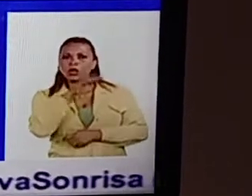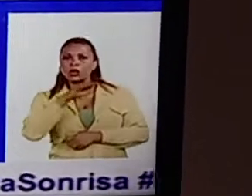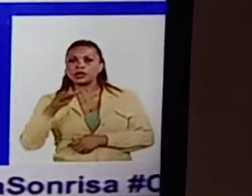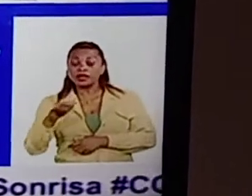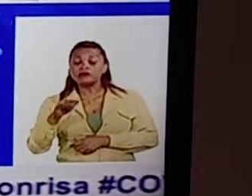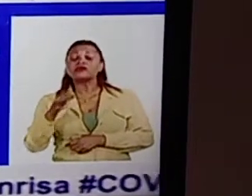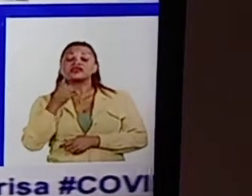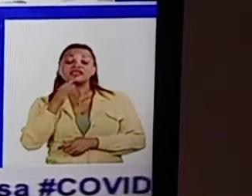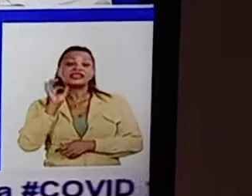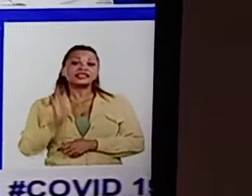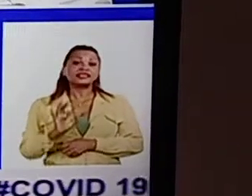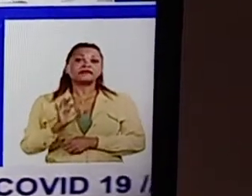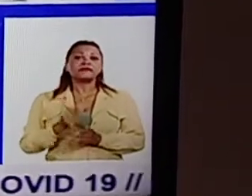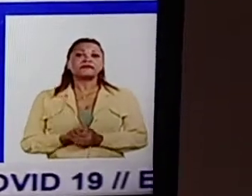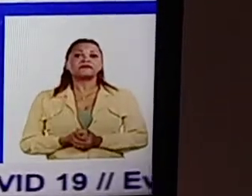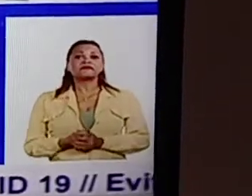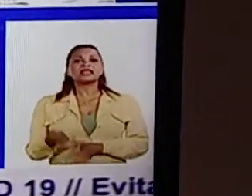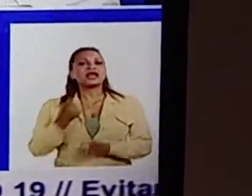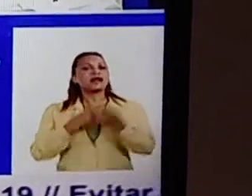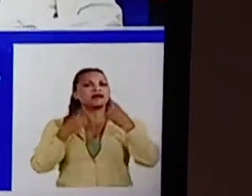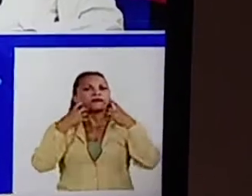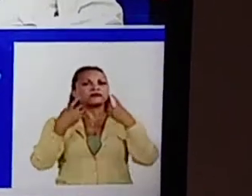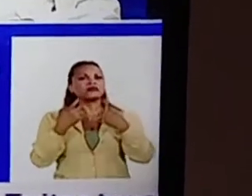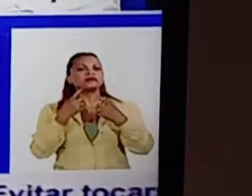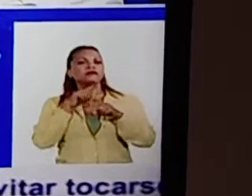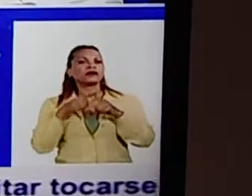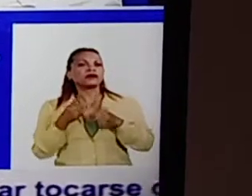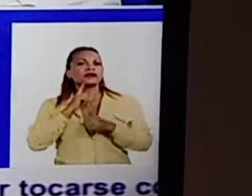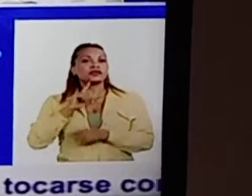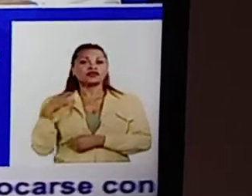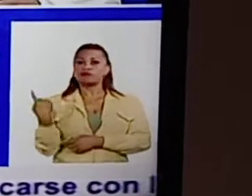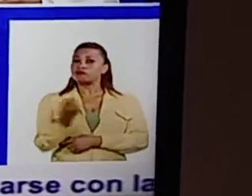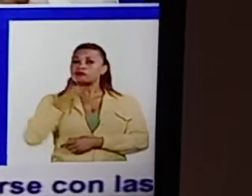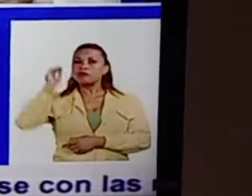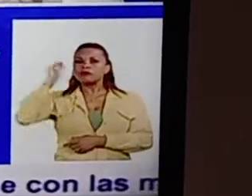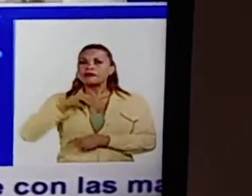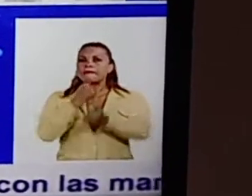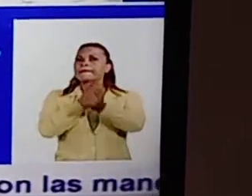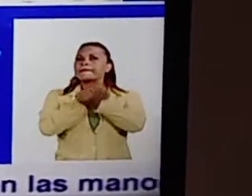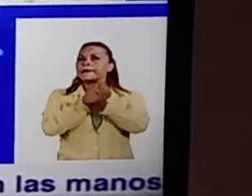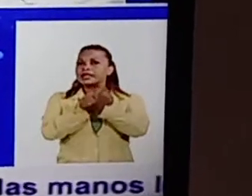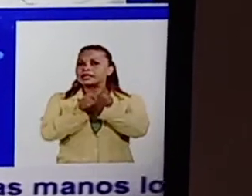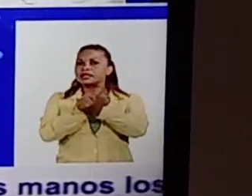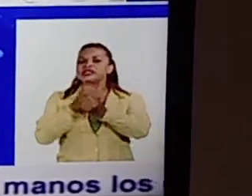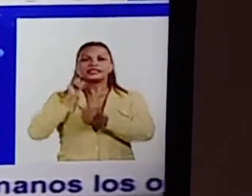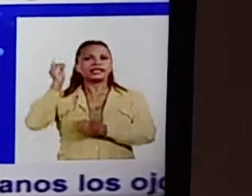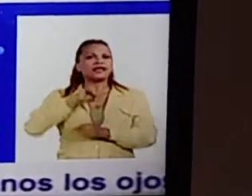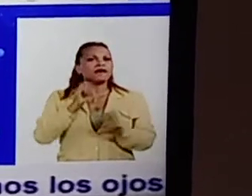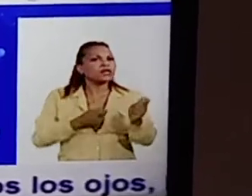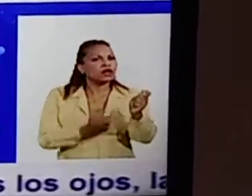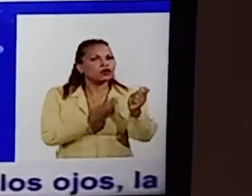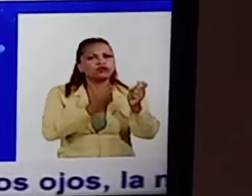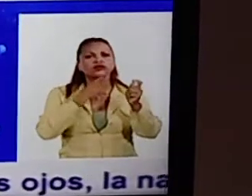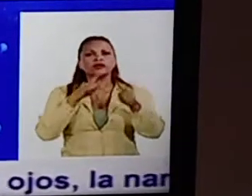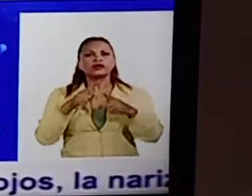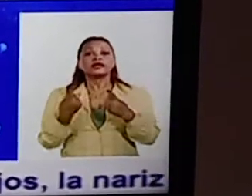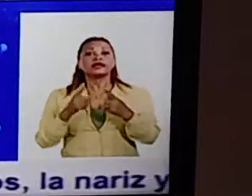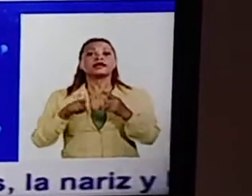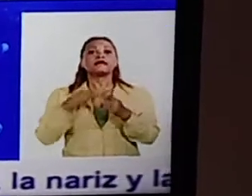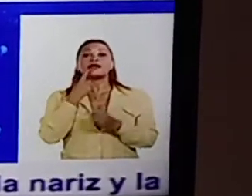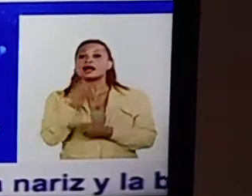importante, porque sabe el riesgo que tiene y además lucha, combate para que